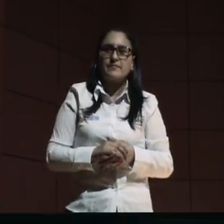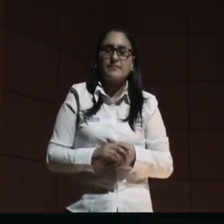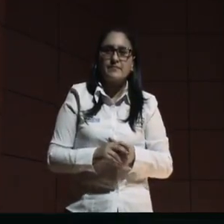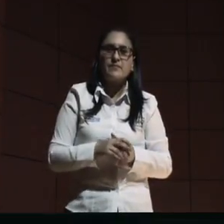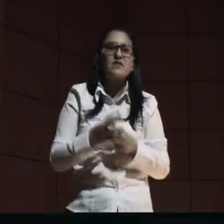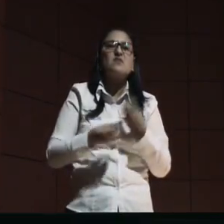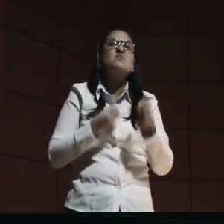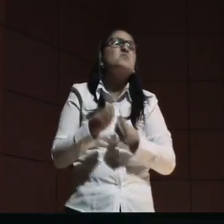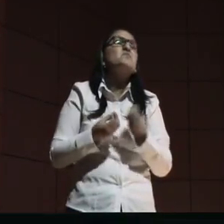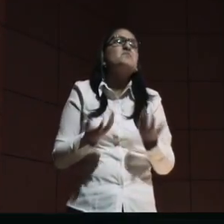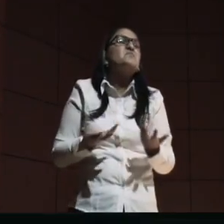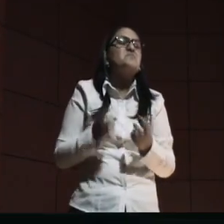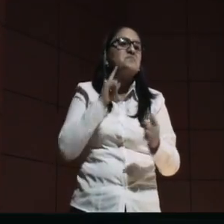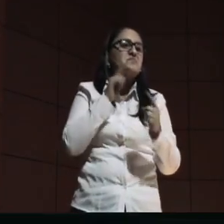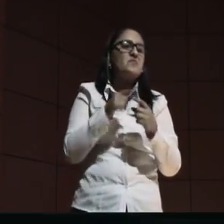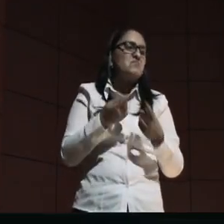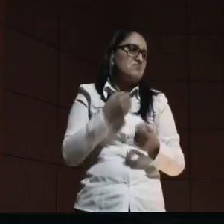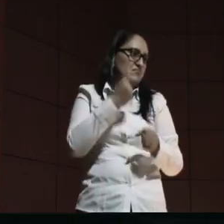¿Cómo lo vamos a hacer?